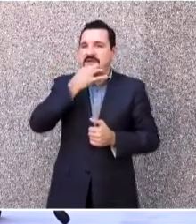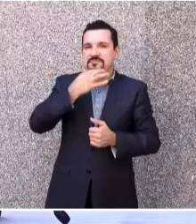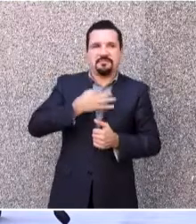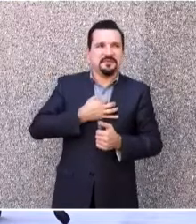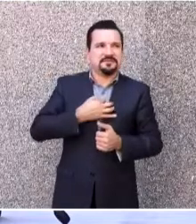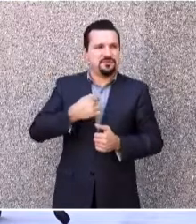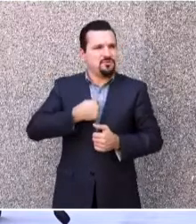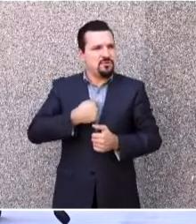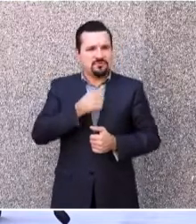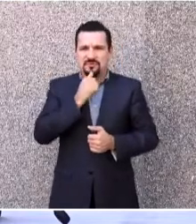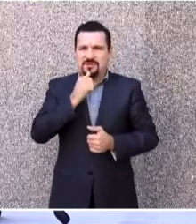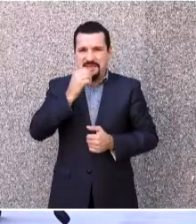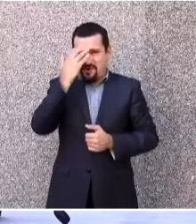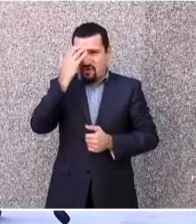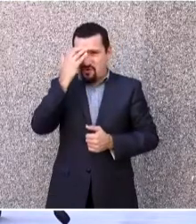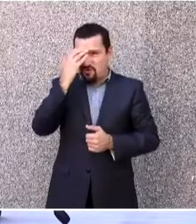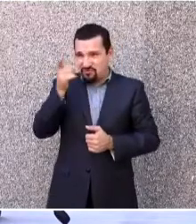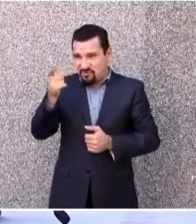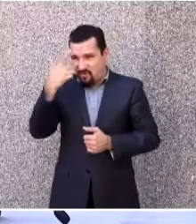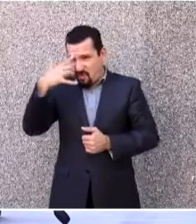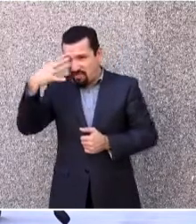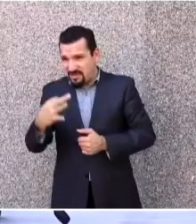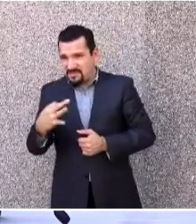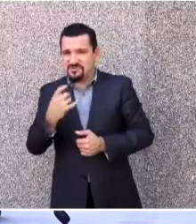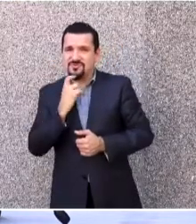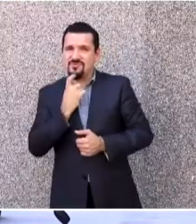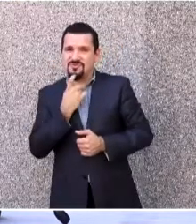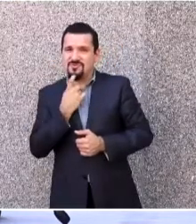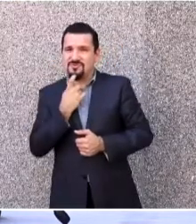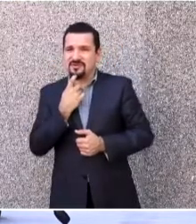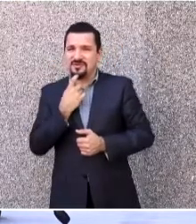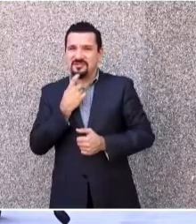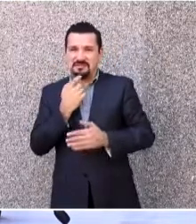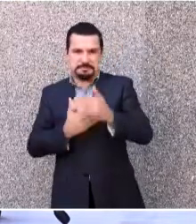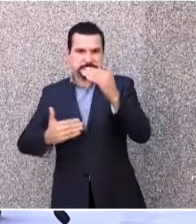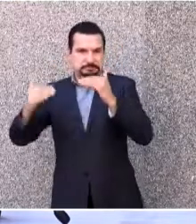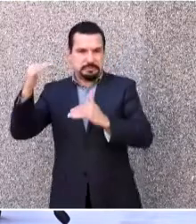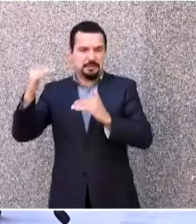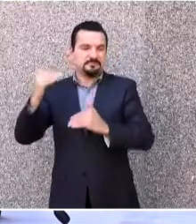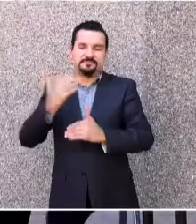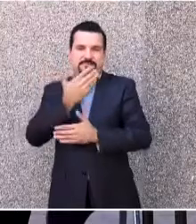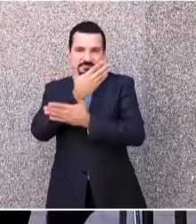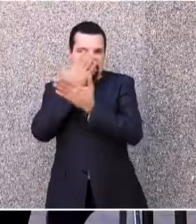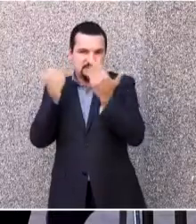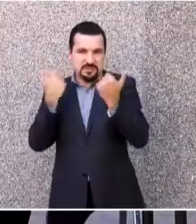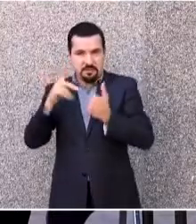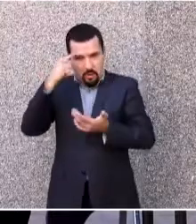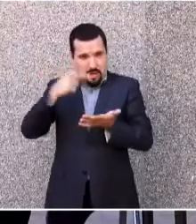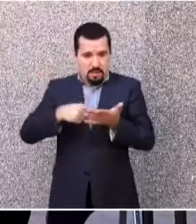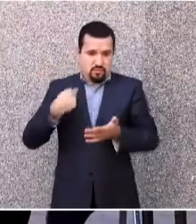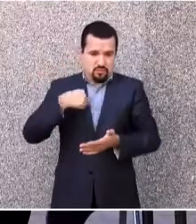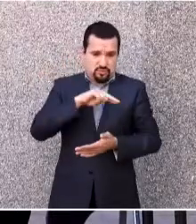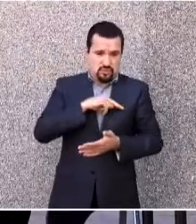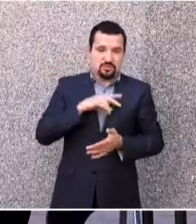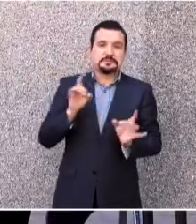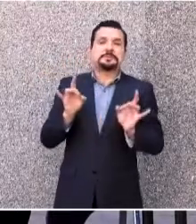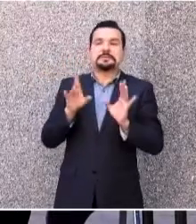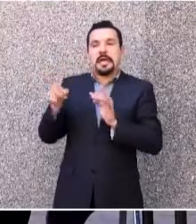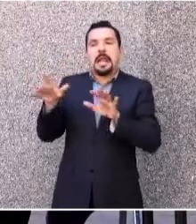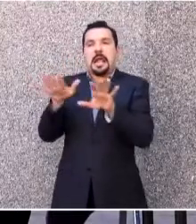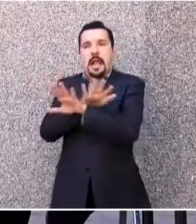yo conocer exactamente las decisiones sobre todo ese nivel, creemos nosotros que pudiera haber una